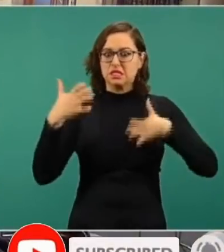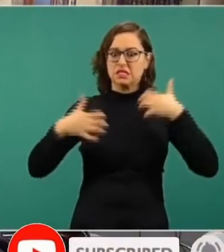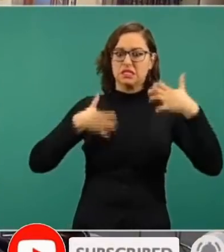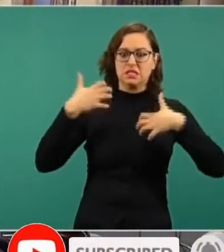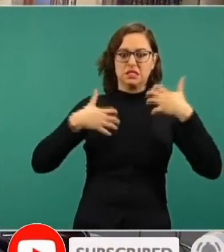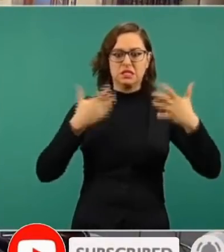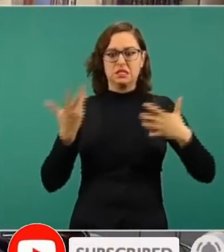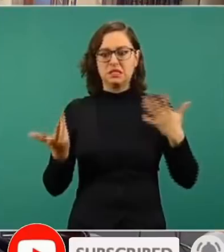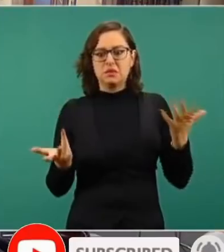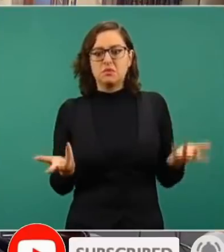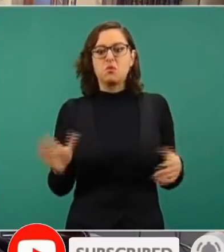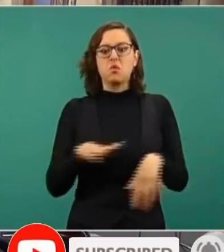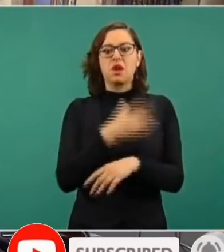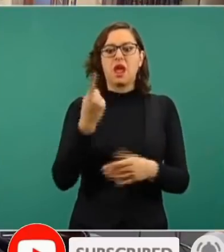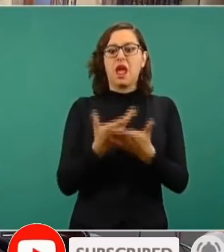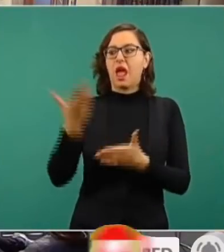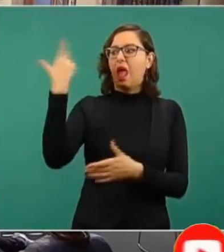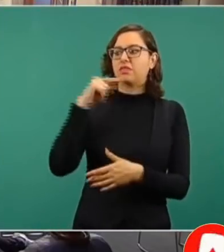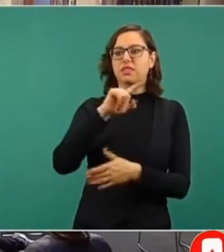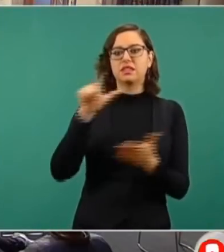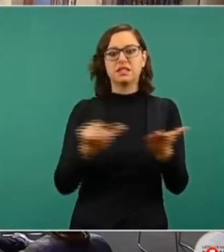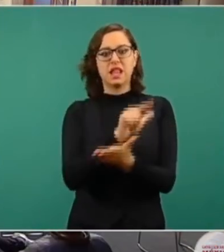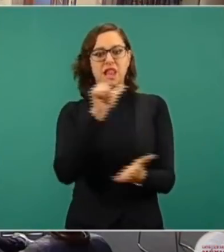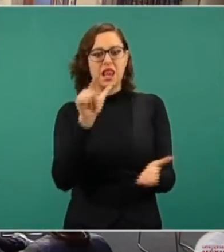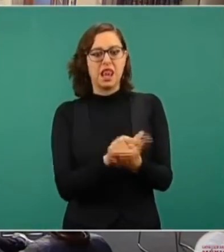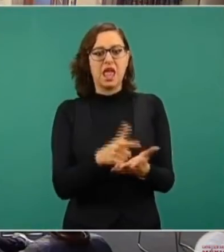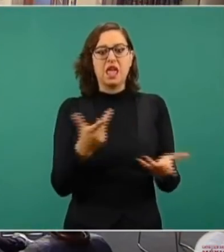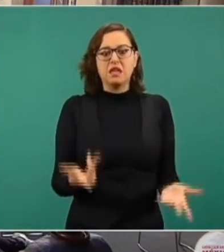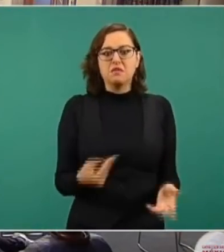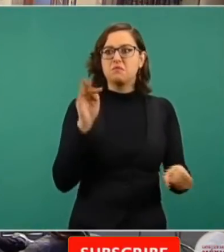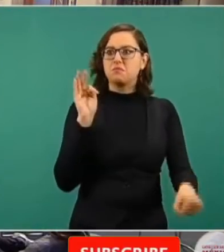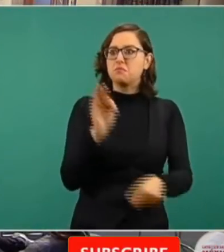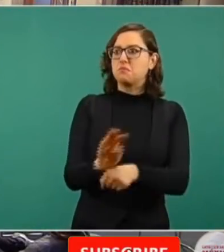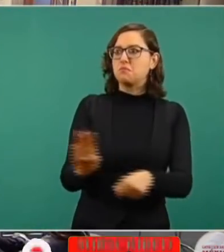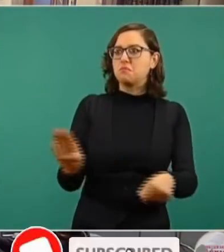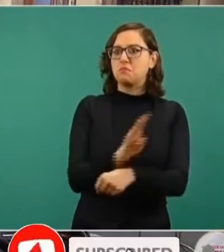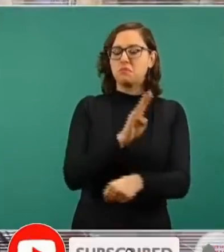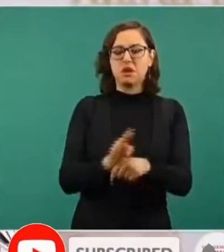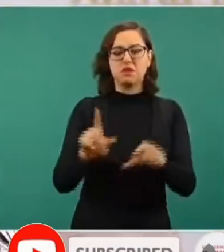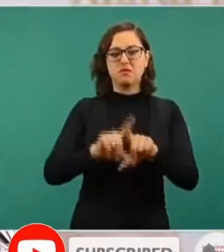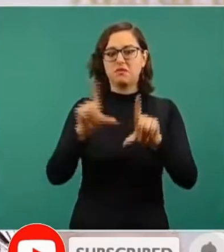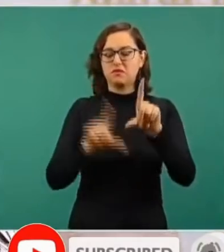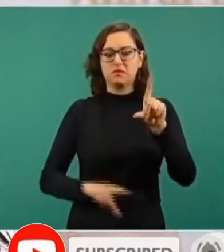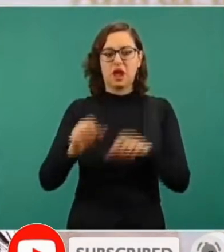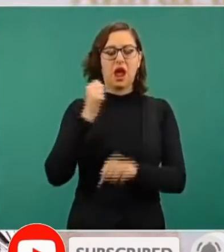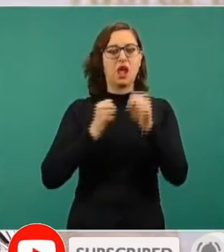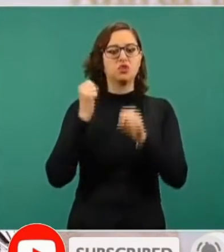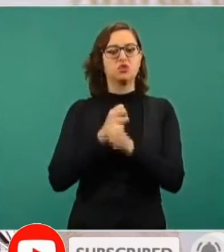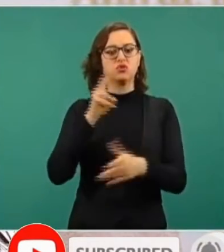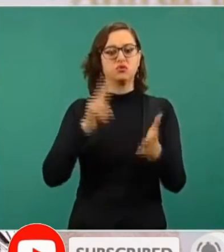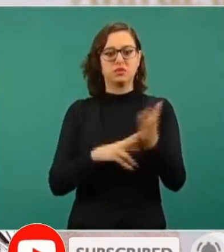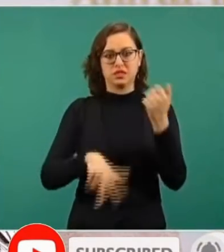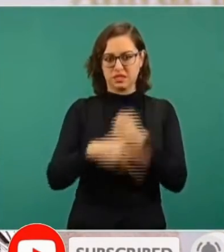como si fuera beneficio para el país, la reforma energética de